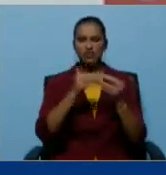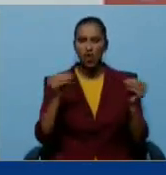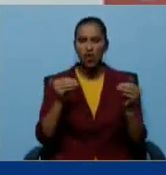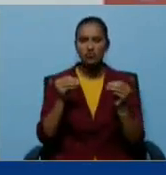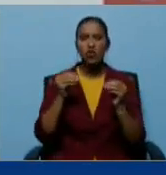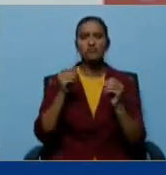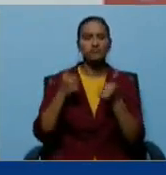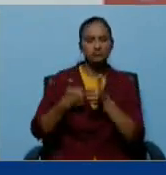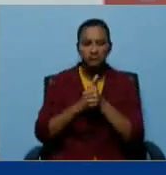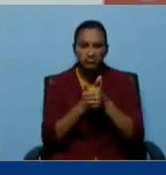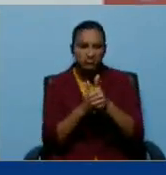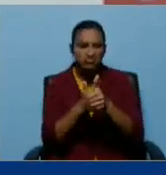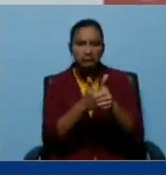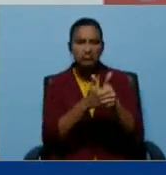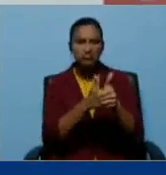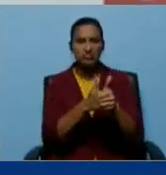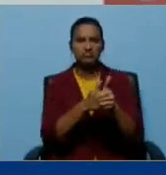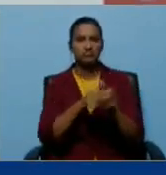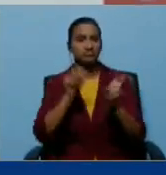políticos.